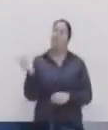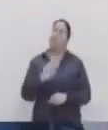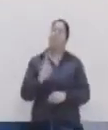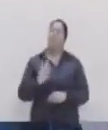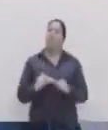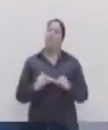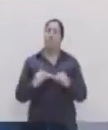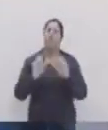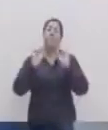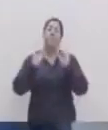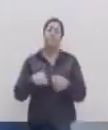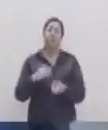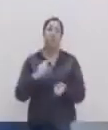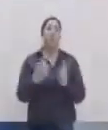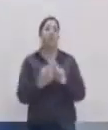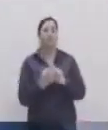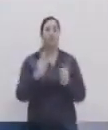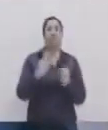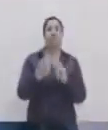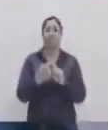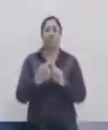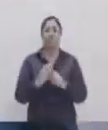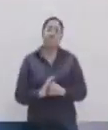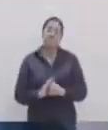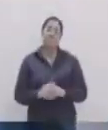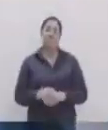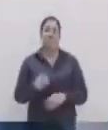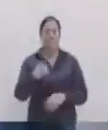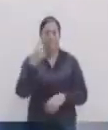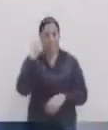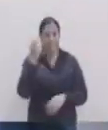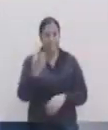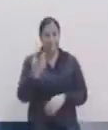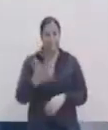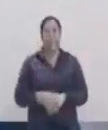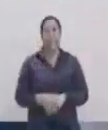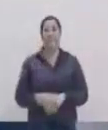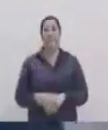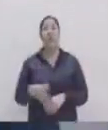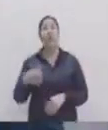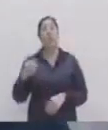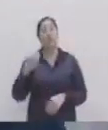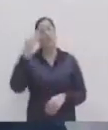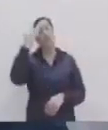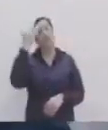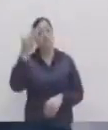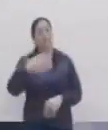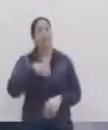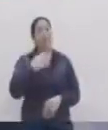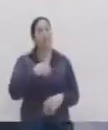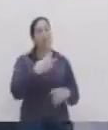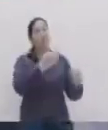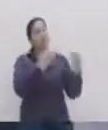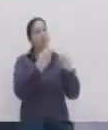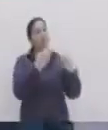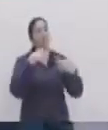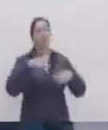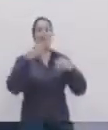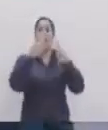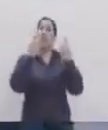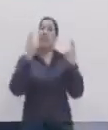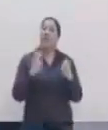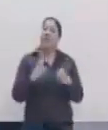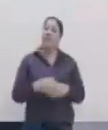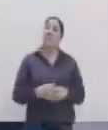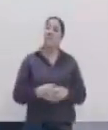¿Estamos? Pero sí es un buen indicio para entender cómo funciona este concepto. Bueno, profe, muchísimas gracias por habernos enseñado este tema y no